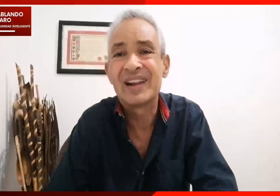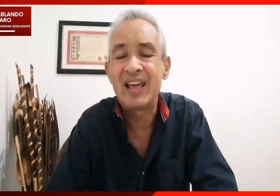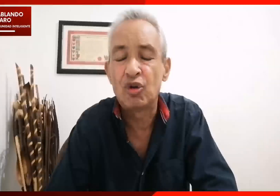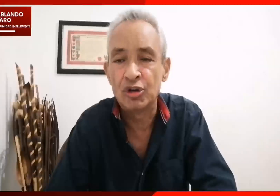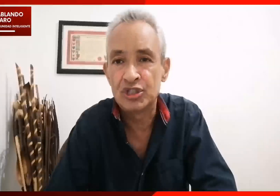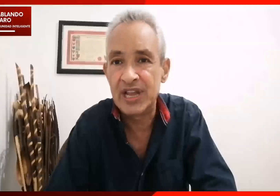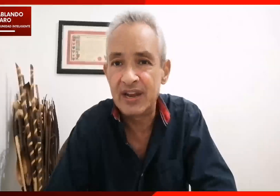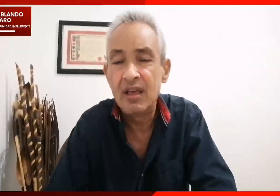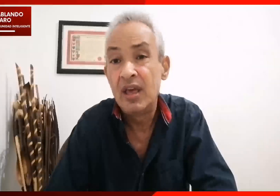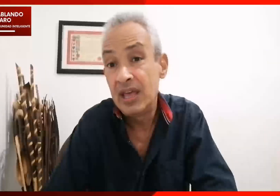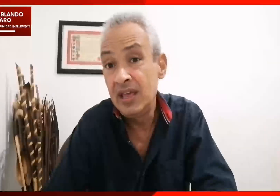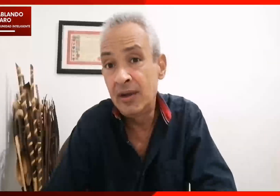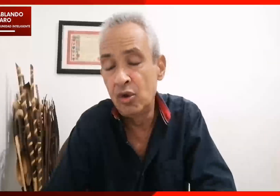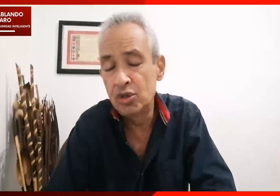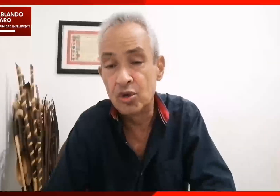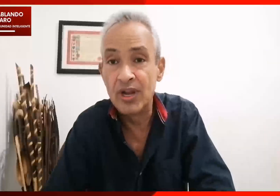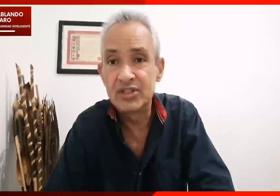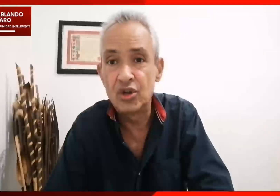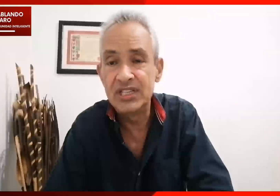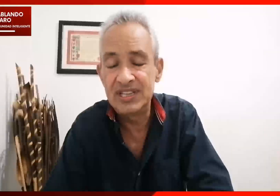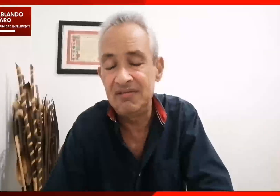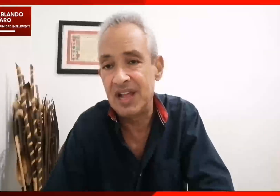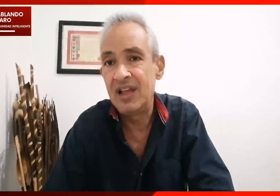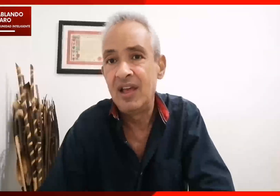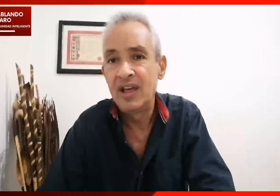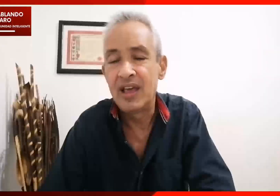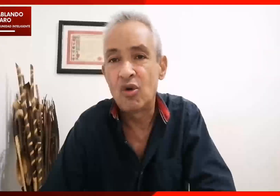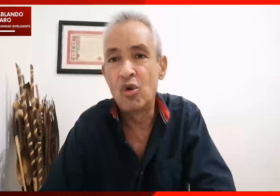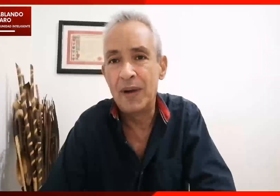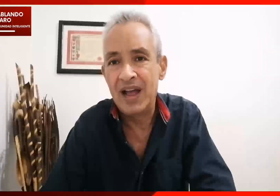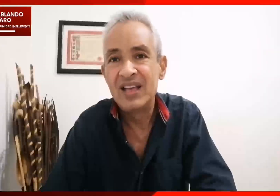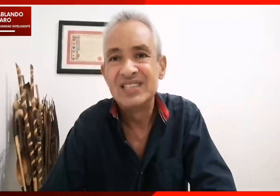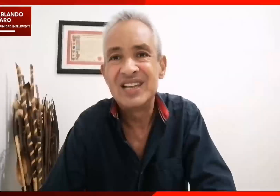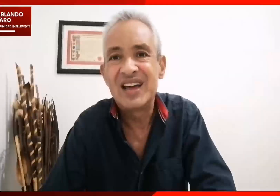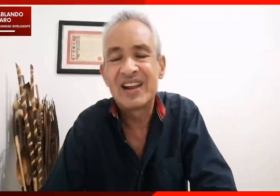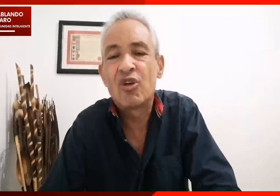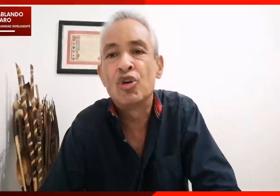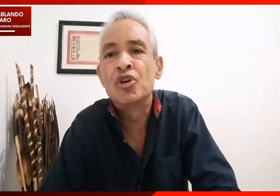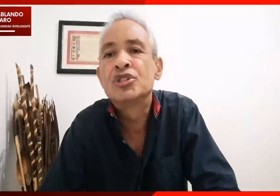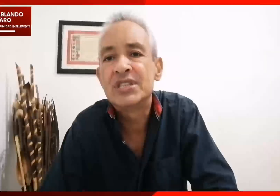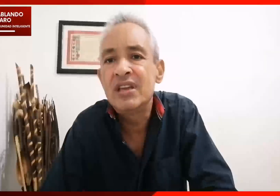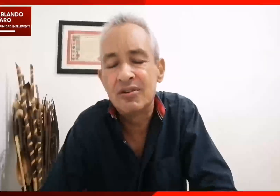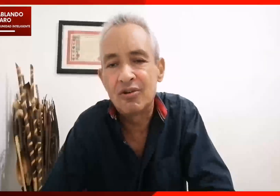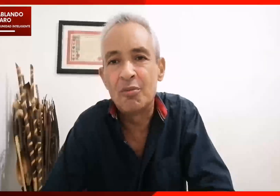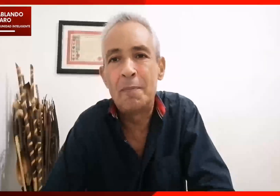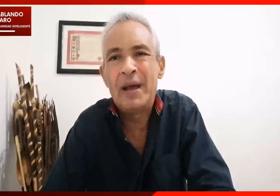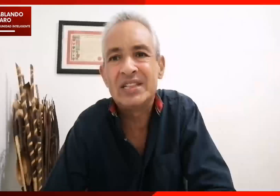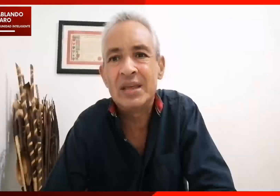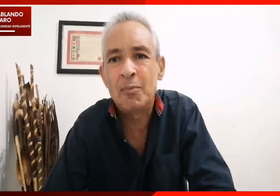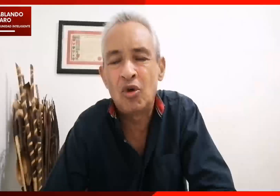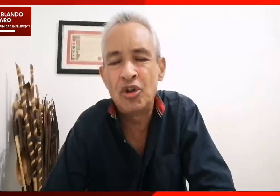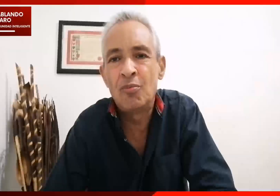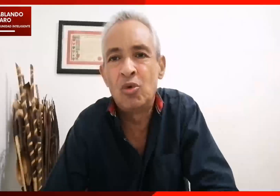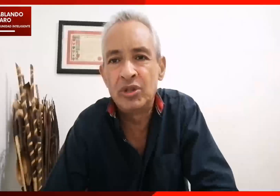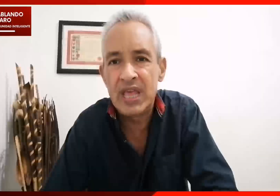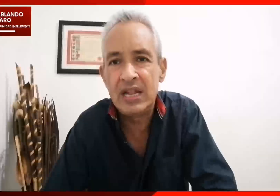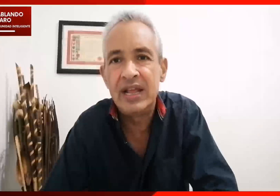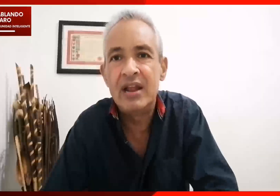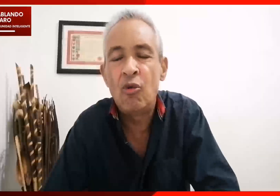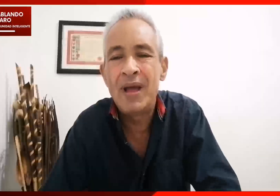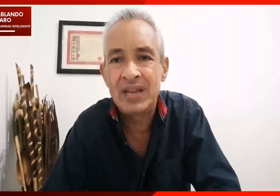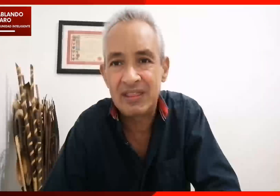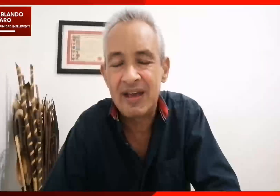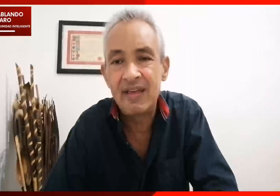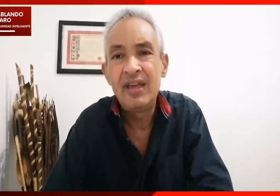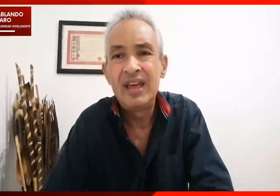debe reconocer. Incluso él solicita que Cuba sea reconocido como patrimonio mundial